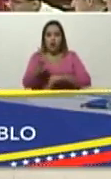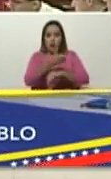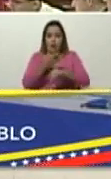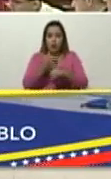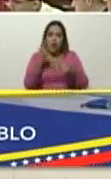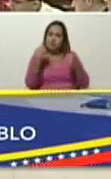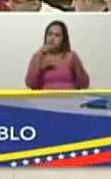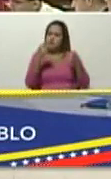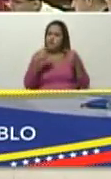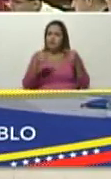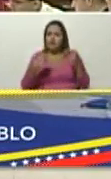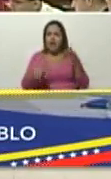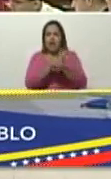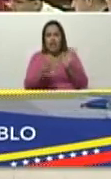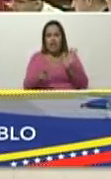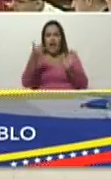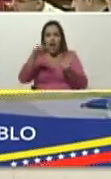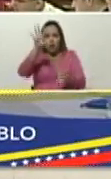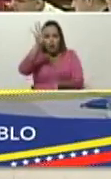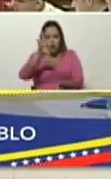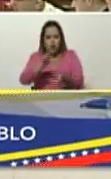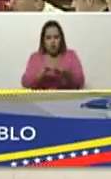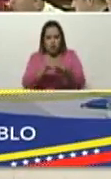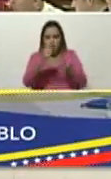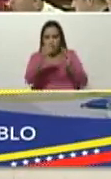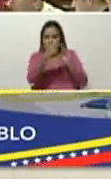está bien completo el compendio